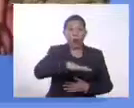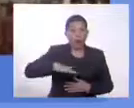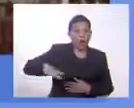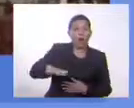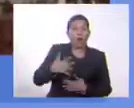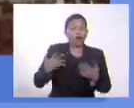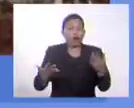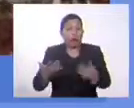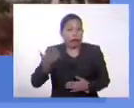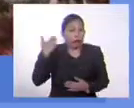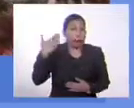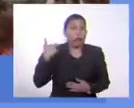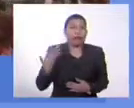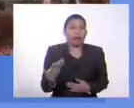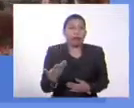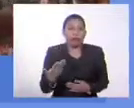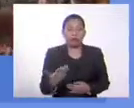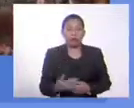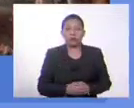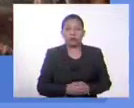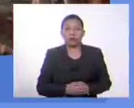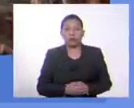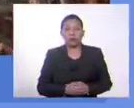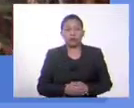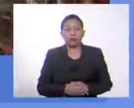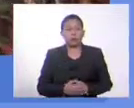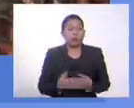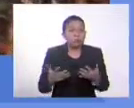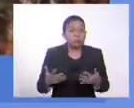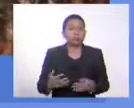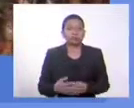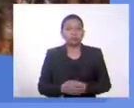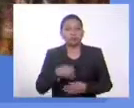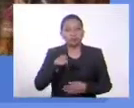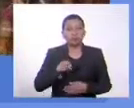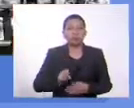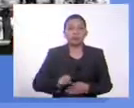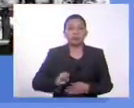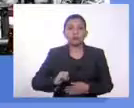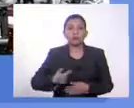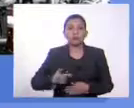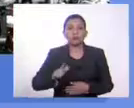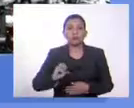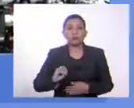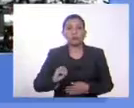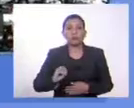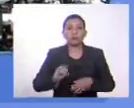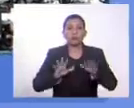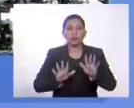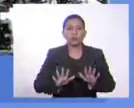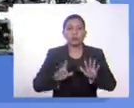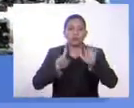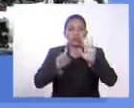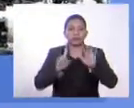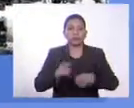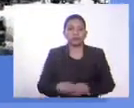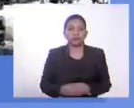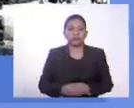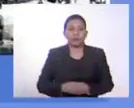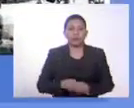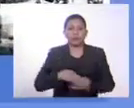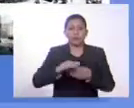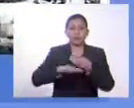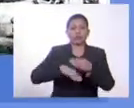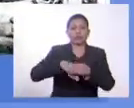XVI. Un poquito más adelante es que los ingleses inventan la máquina de vapor y ahí comienza entonces aquello que